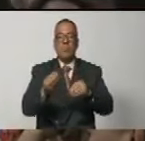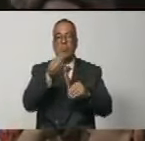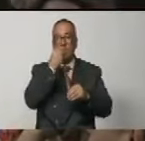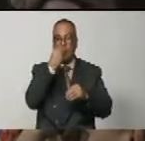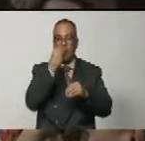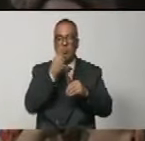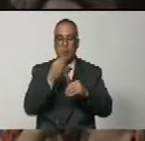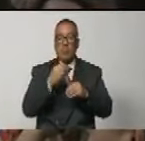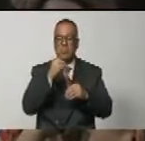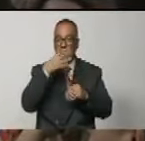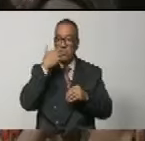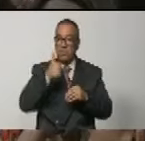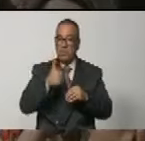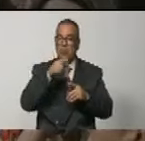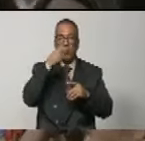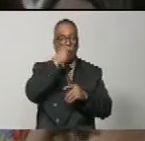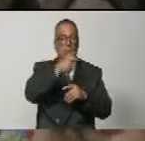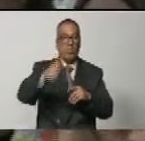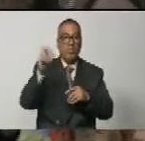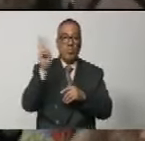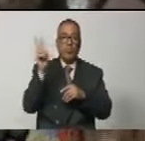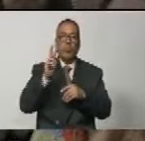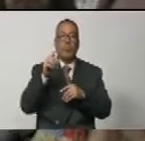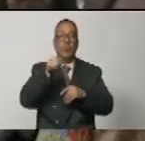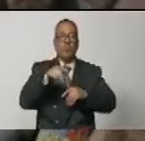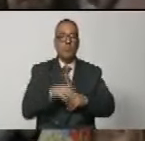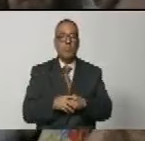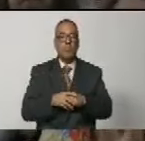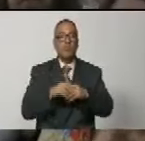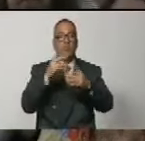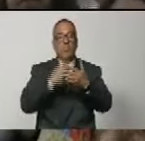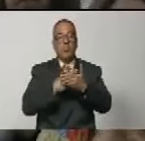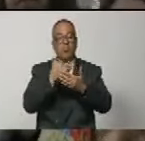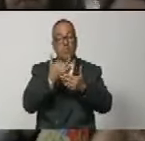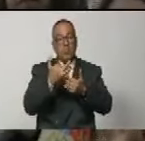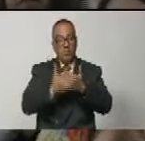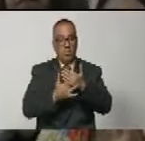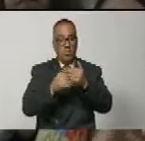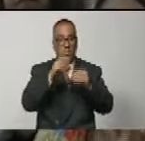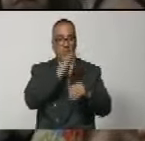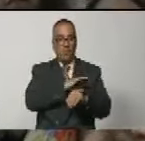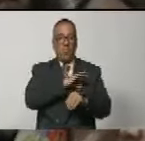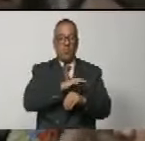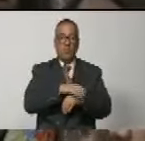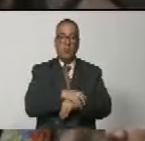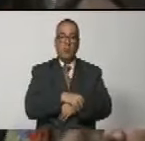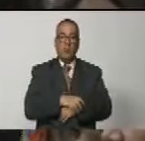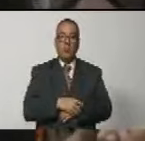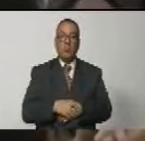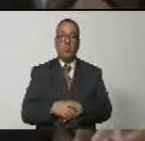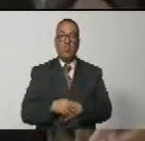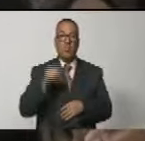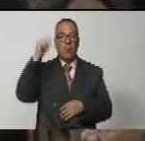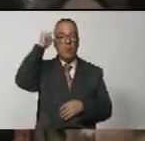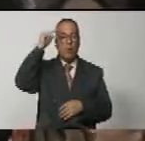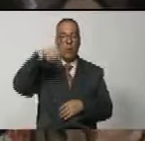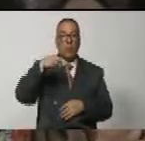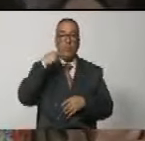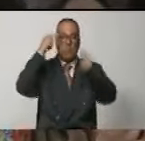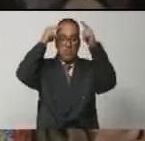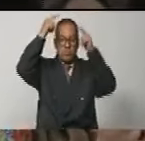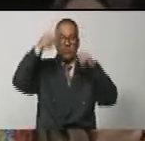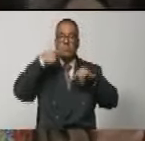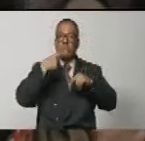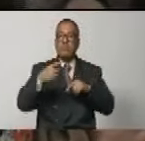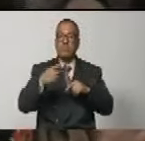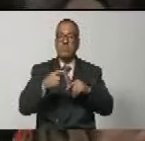de alta calidad al pueblo de Venezuela mediante los programas sociales. Un día el comandante Chávez nos